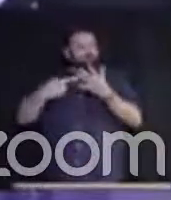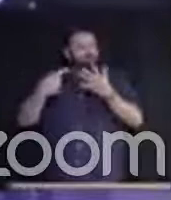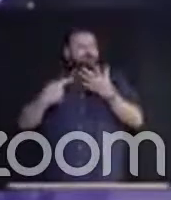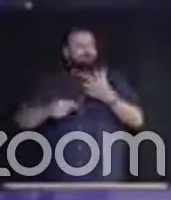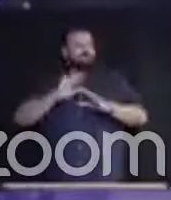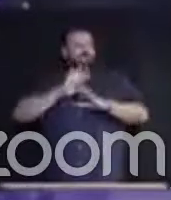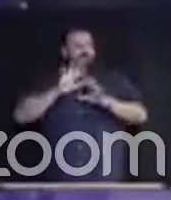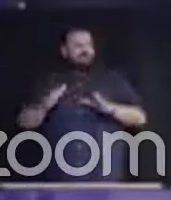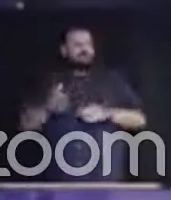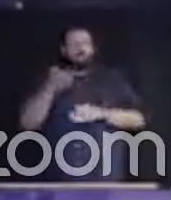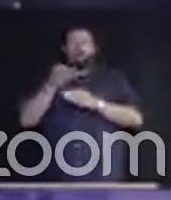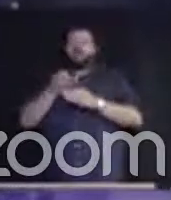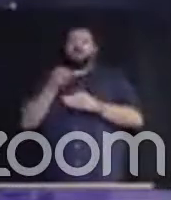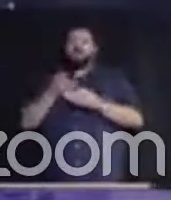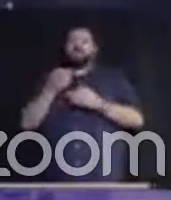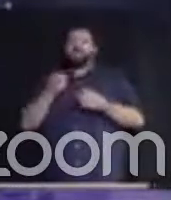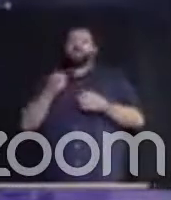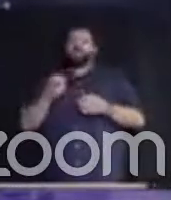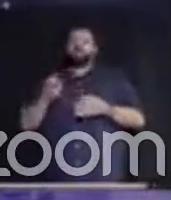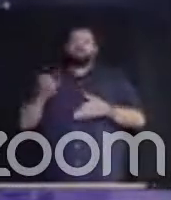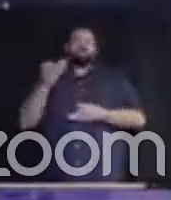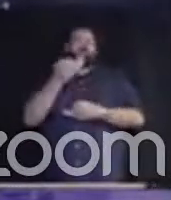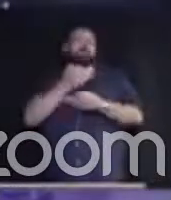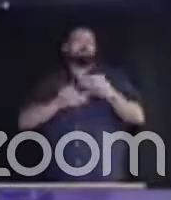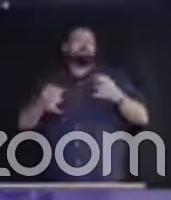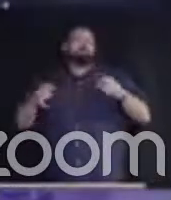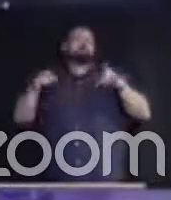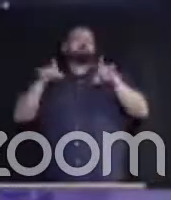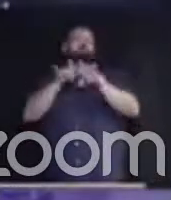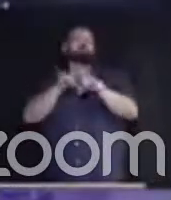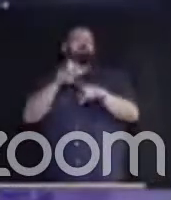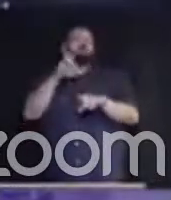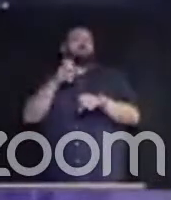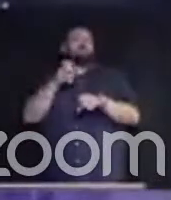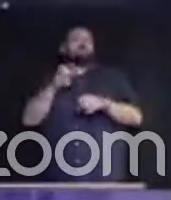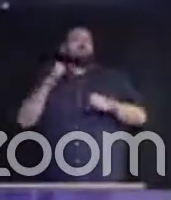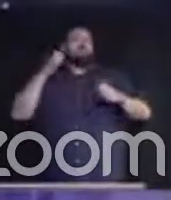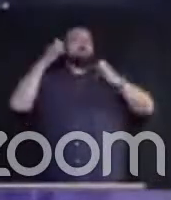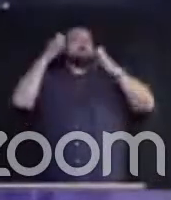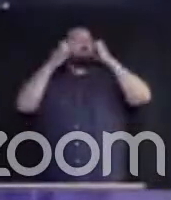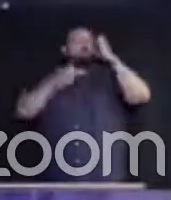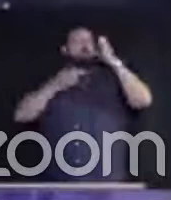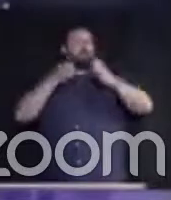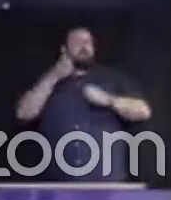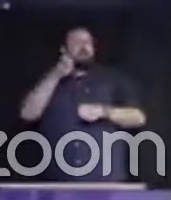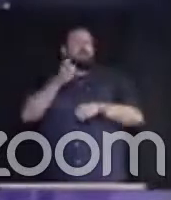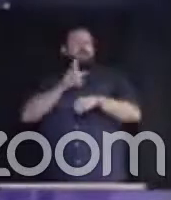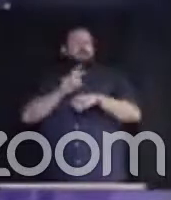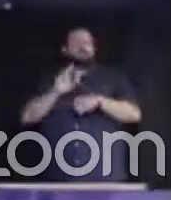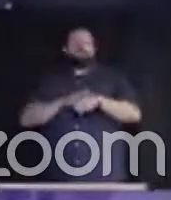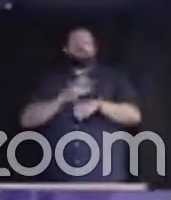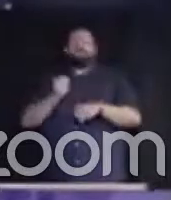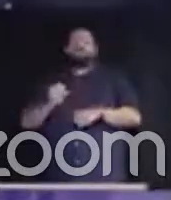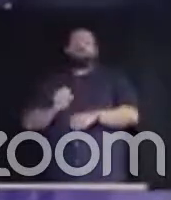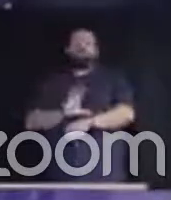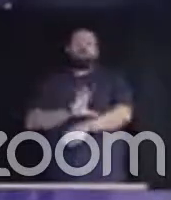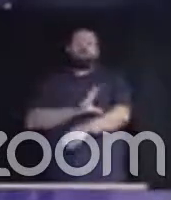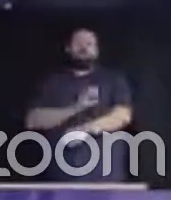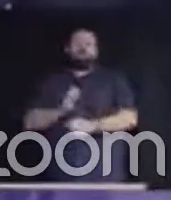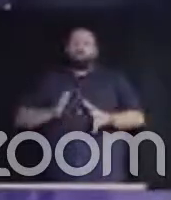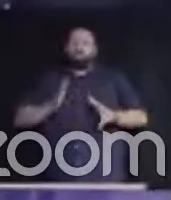vamos a cerrar este evento con mucha emoción. Y esta parte del evento me emociona muchísimo porque van a subir